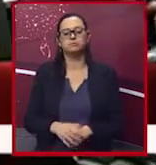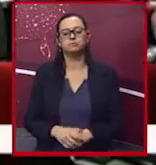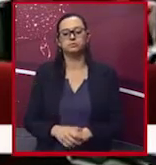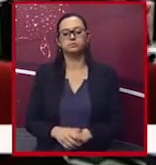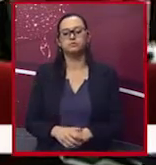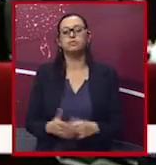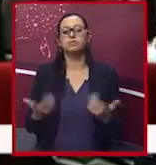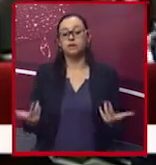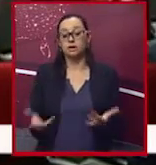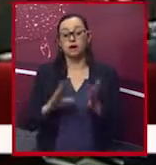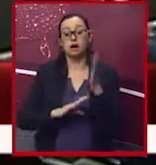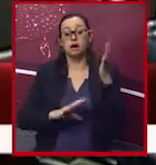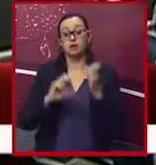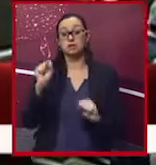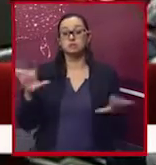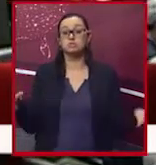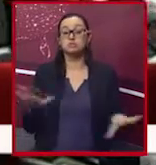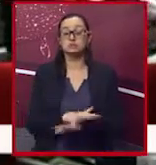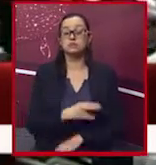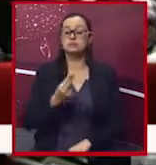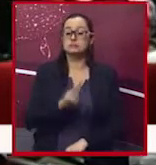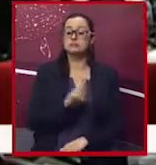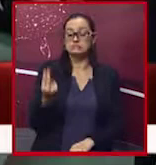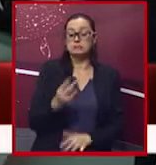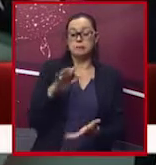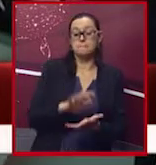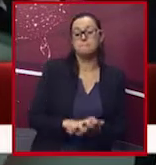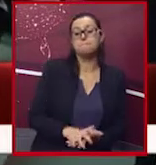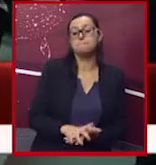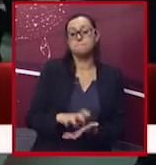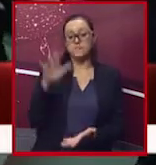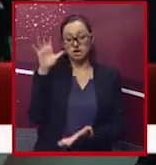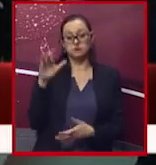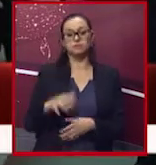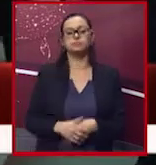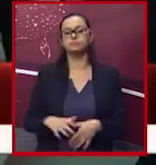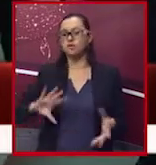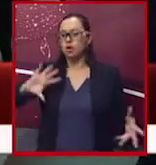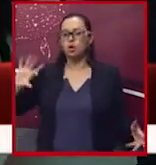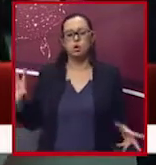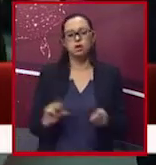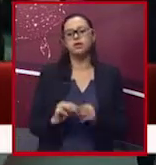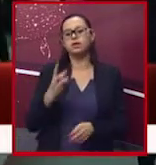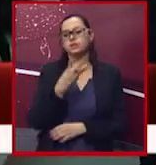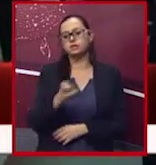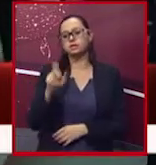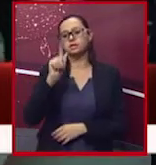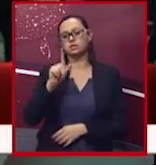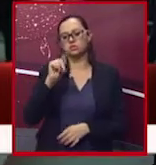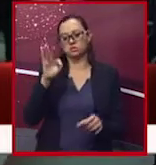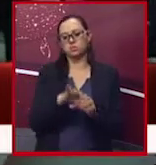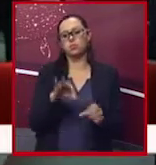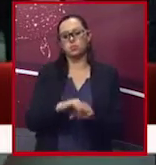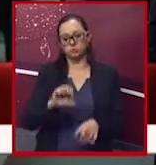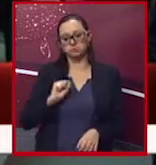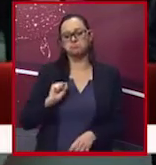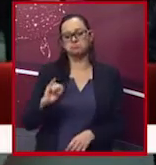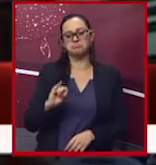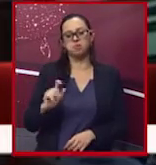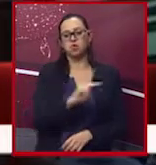Al ser una reforma constitucional, se requería mayoría calificada. El resultado final, 370 votos a favor